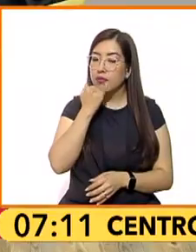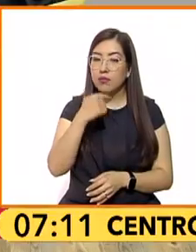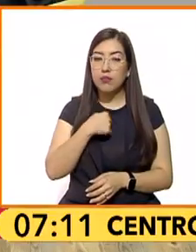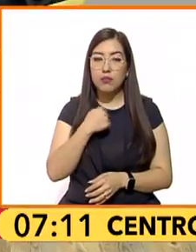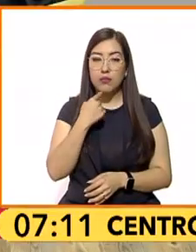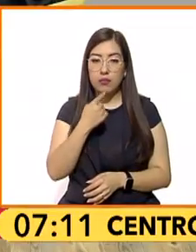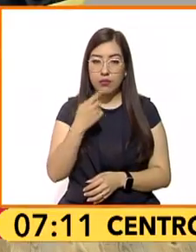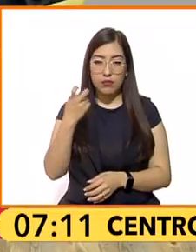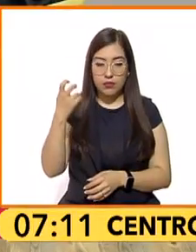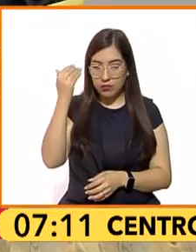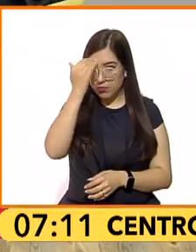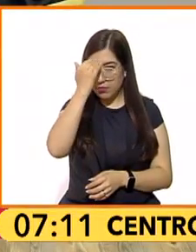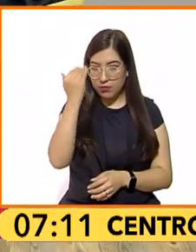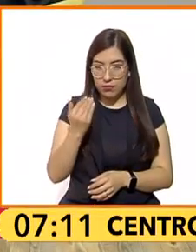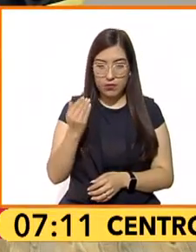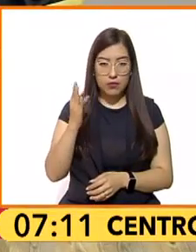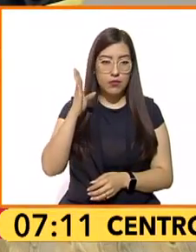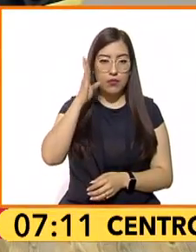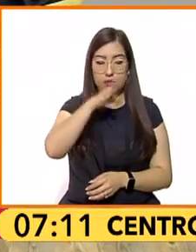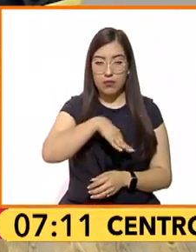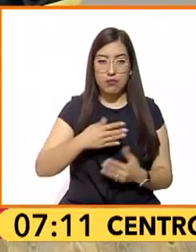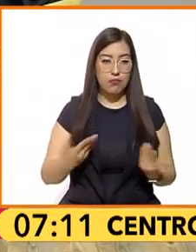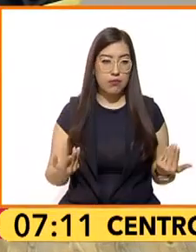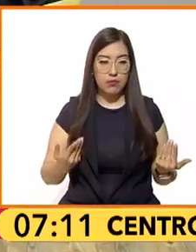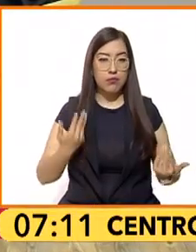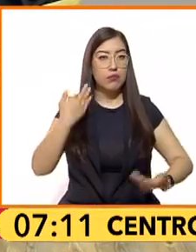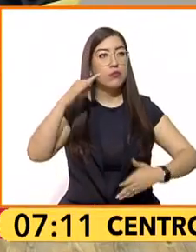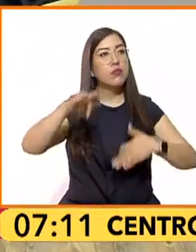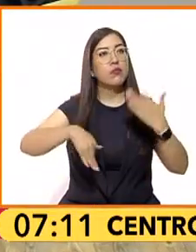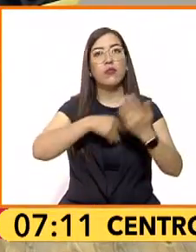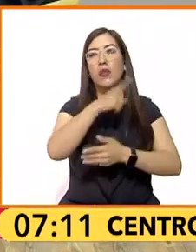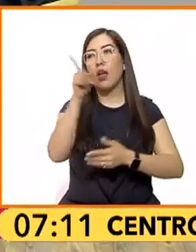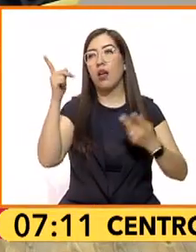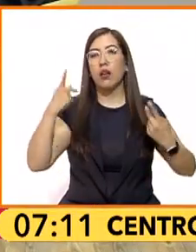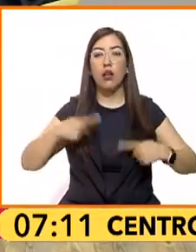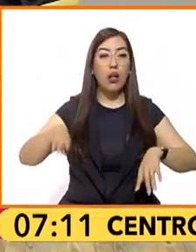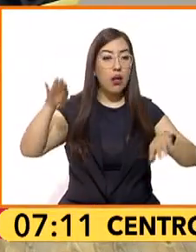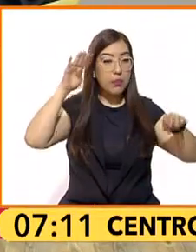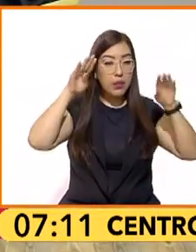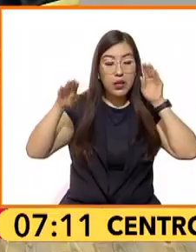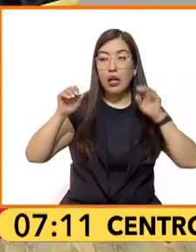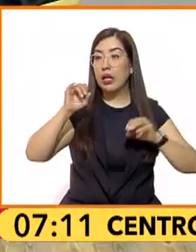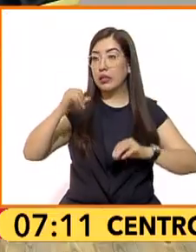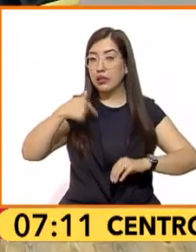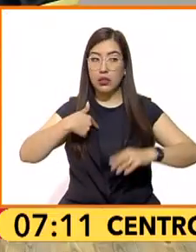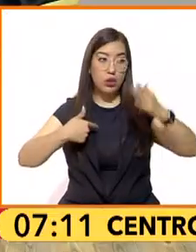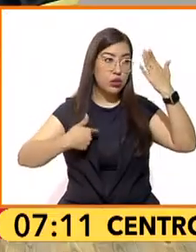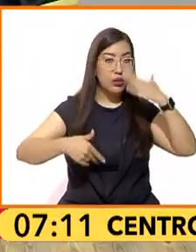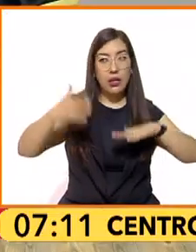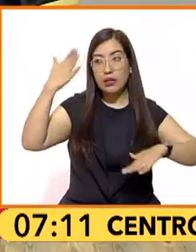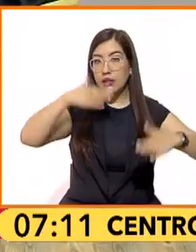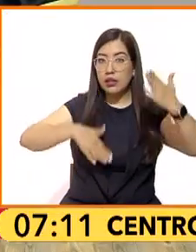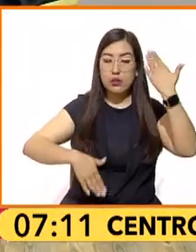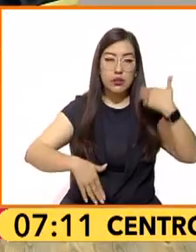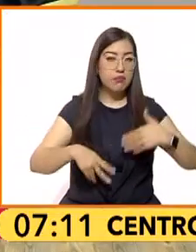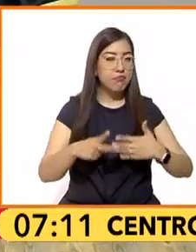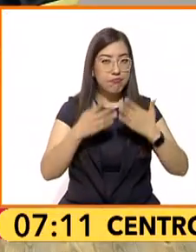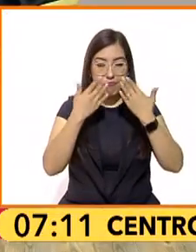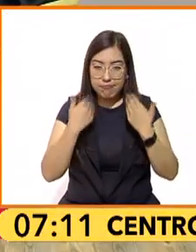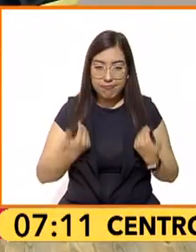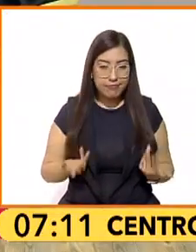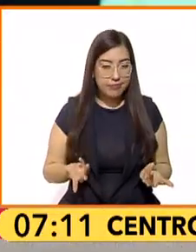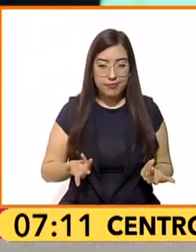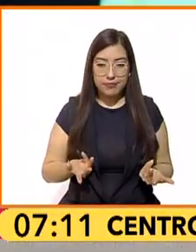ha sido patético, ¿no? Todo el mundo cree que sabe y dice cosas. Dos ejemplos muy pequeños. Además hay una